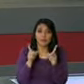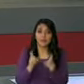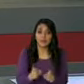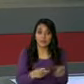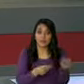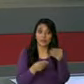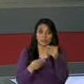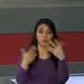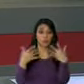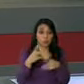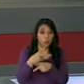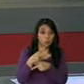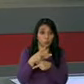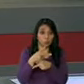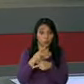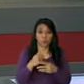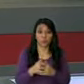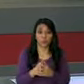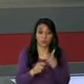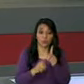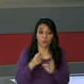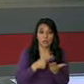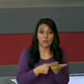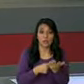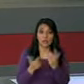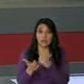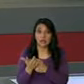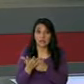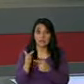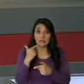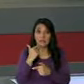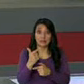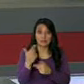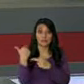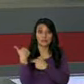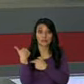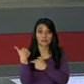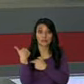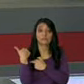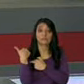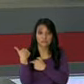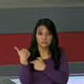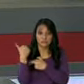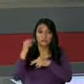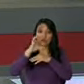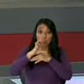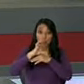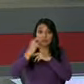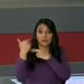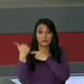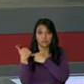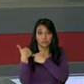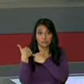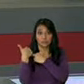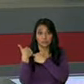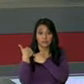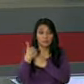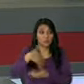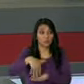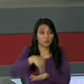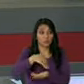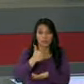mucha precaución. Aseguran analistas, afirman que la responsabilidad de que el Ecuador se haya sumido en la